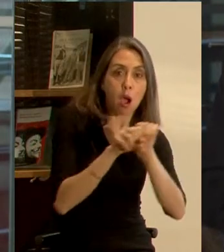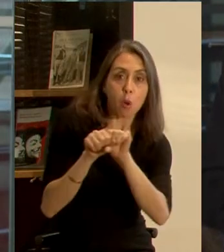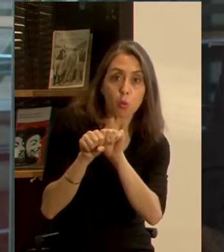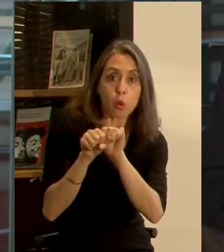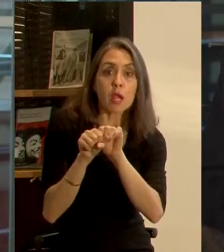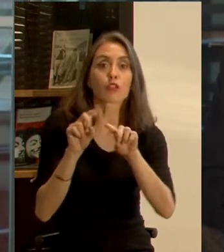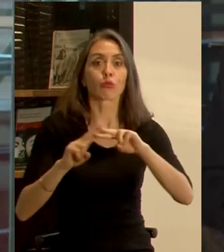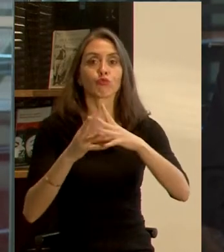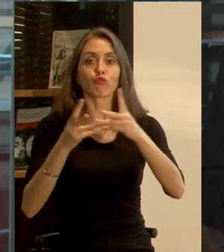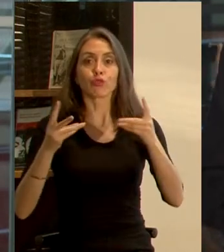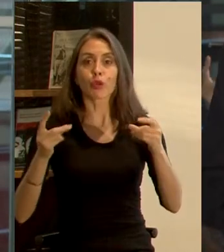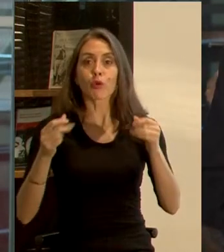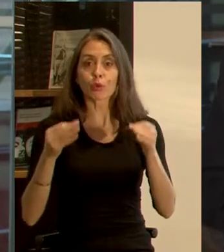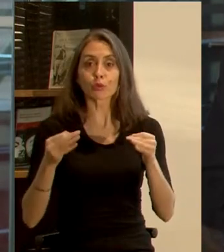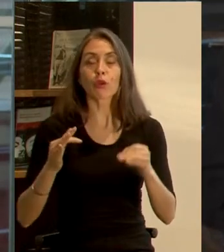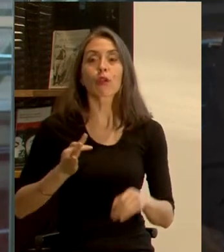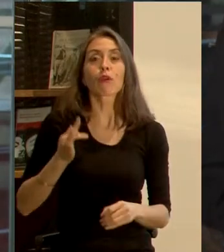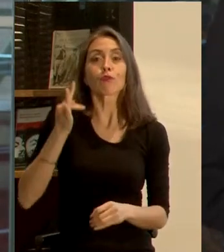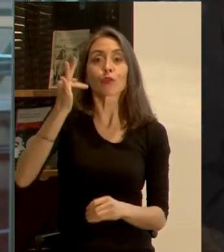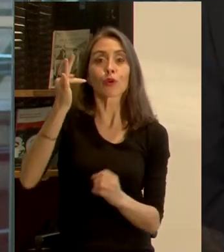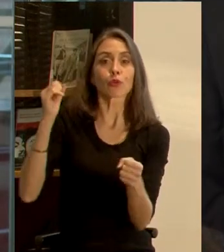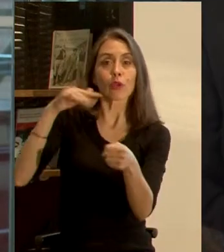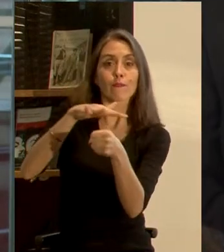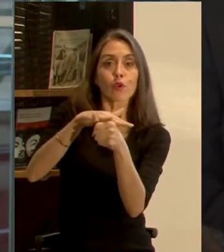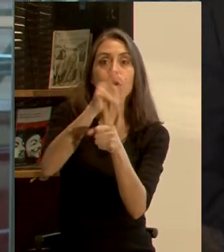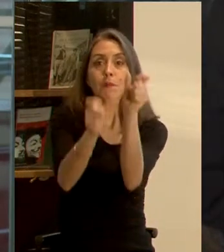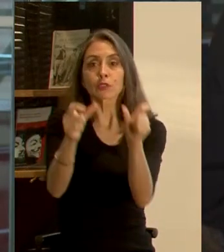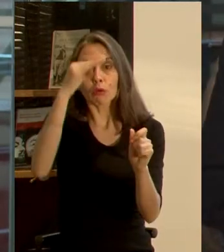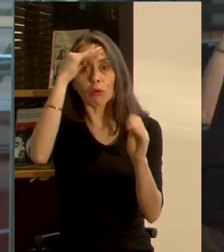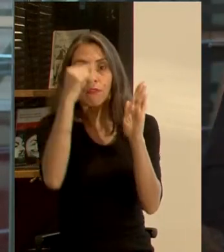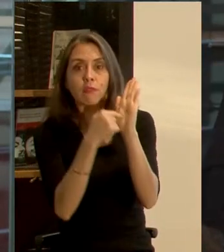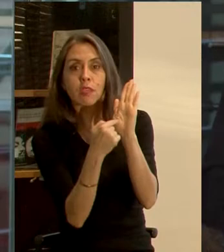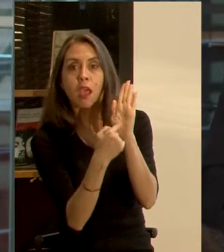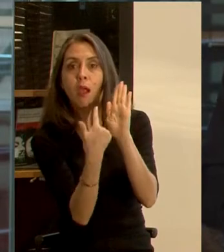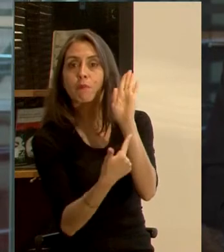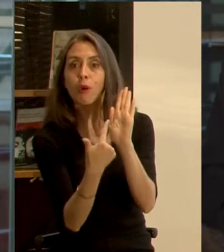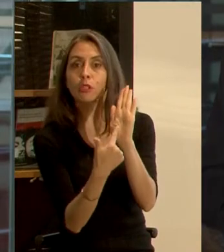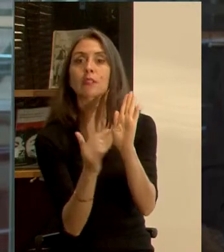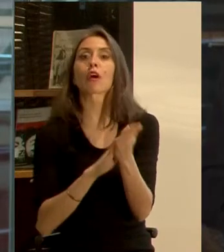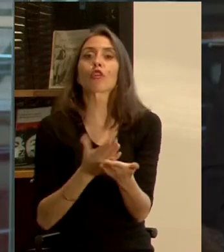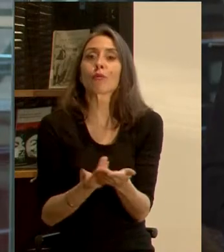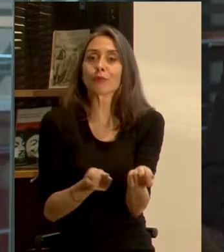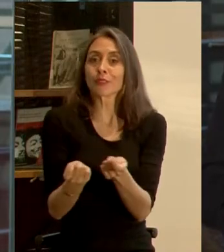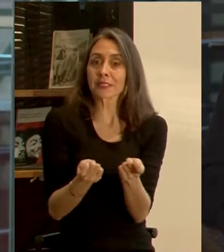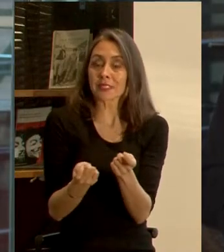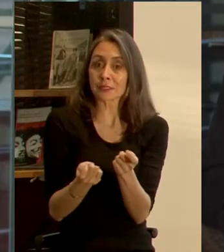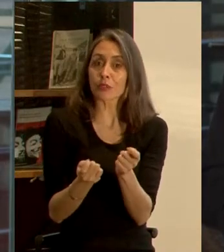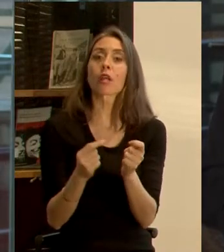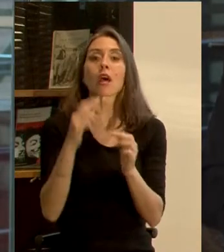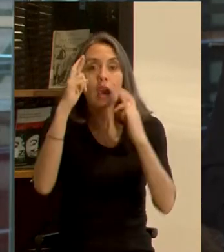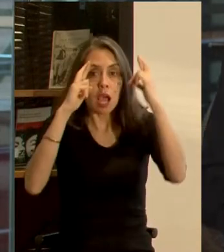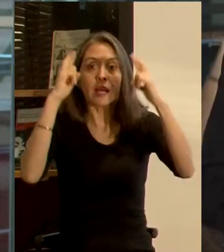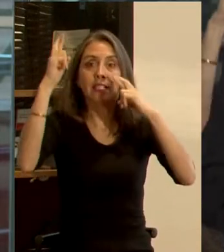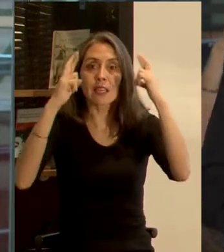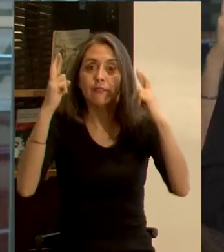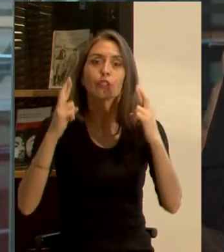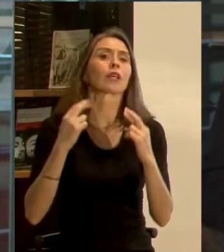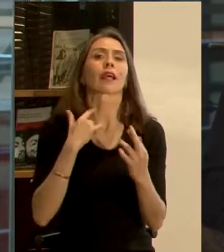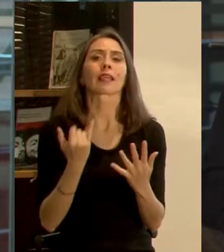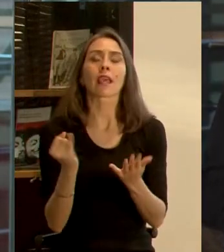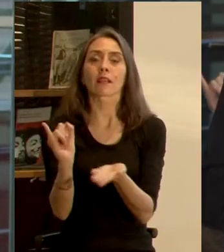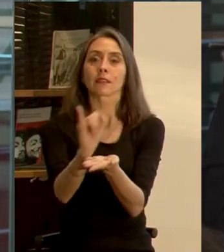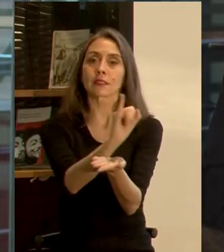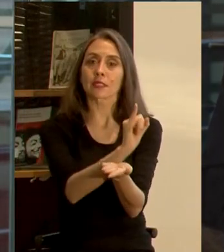que repercutirán en una mayor confianza en la política y su gestión. En ese contexto se debe reflexionar acerca del tipo de